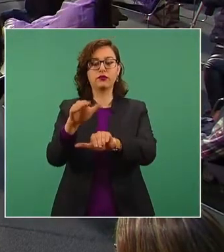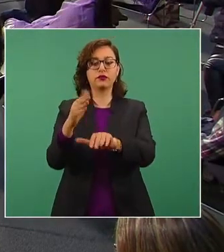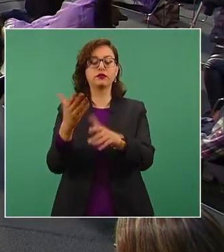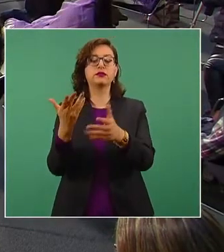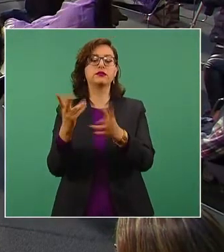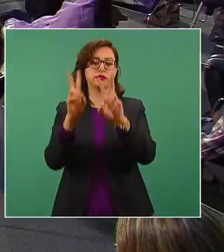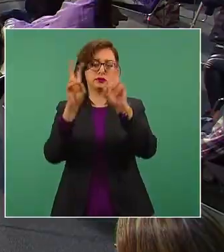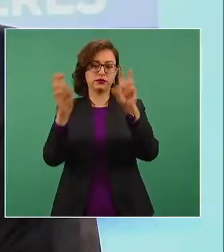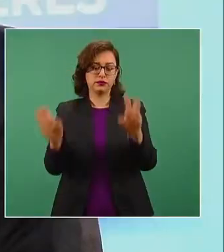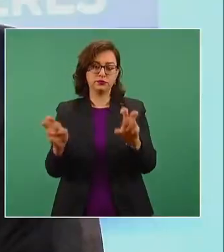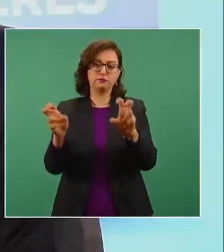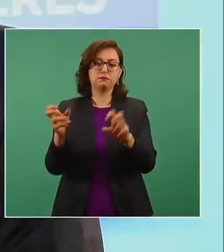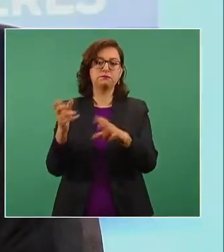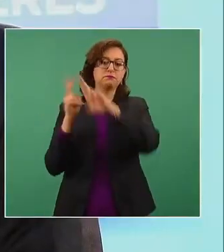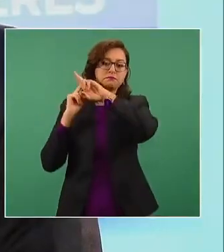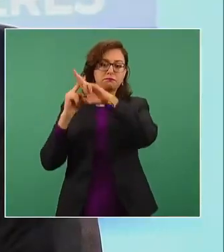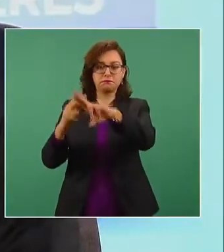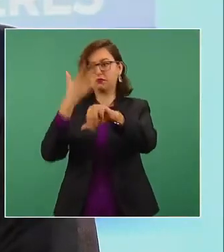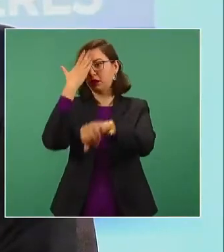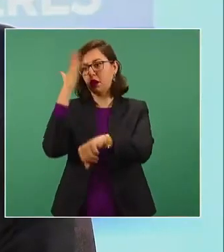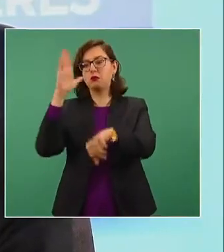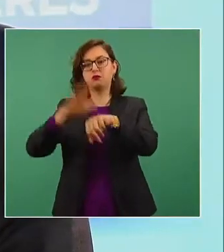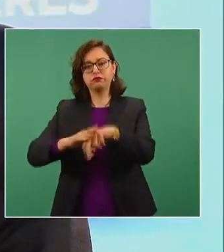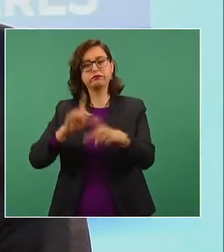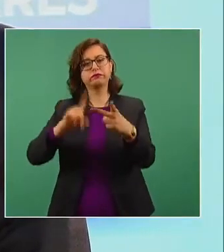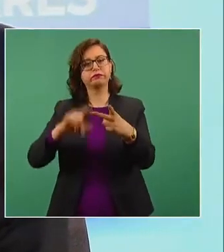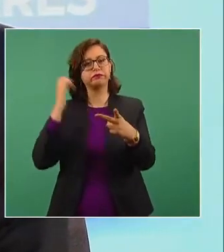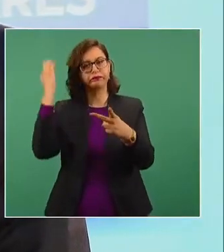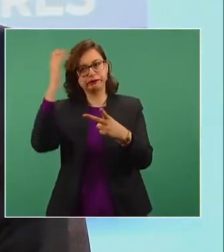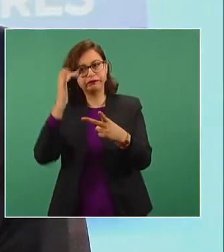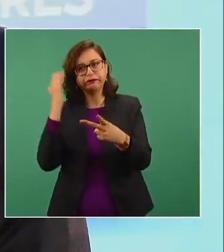conmemoración, de análisis, de reflexión sobre